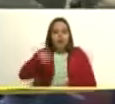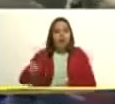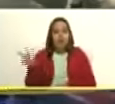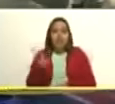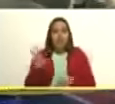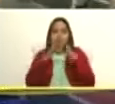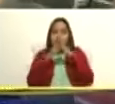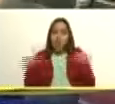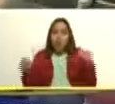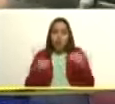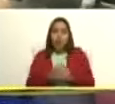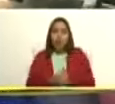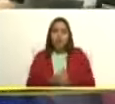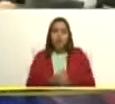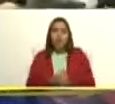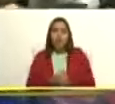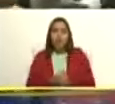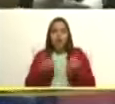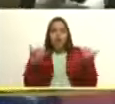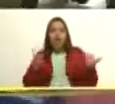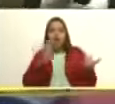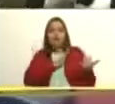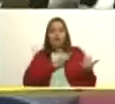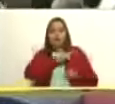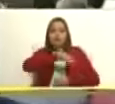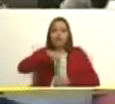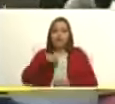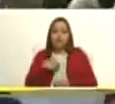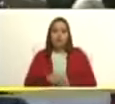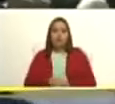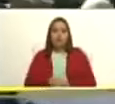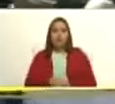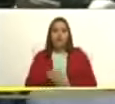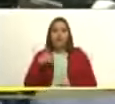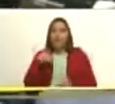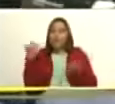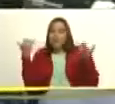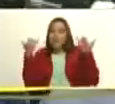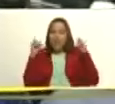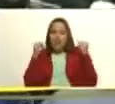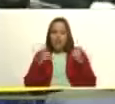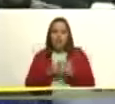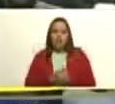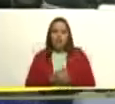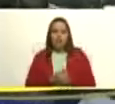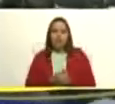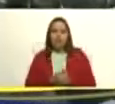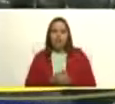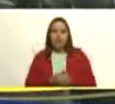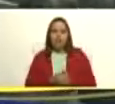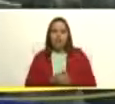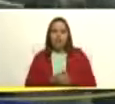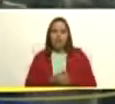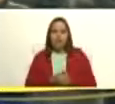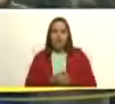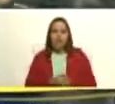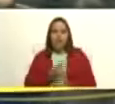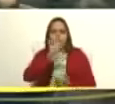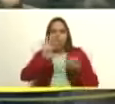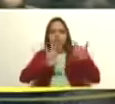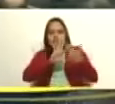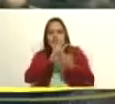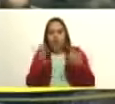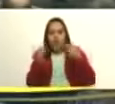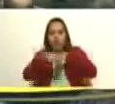toda la que nos pertenece. Por eso yo celebro los 5